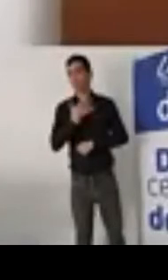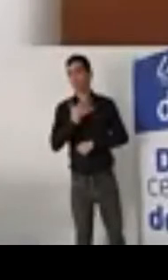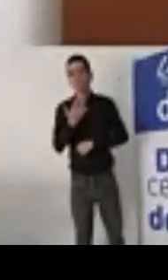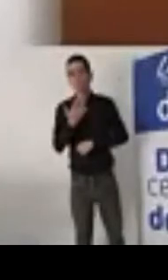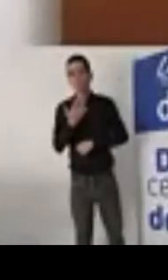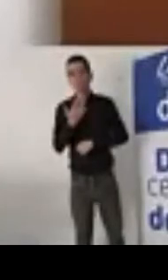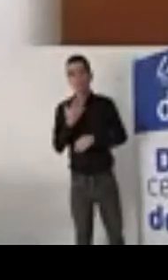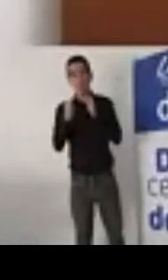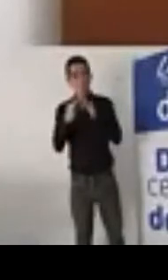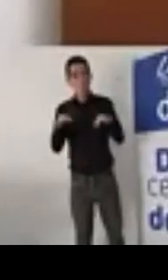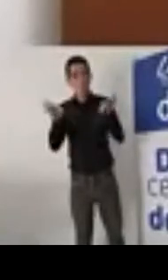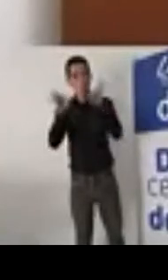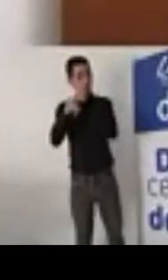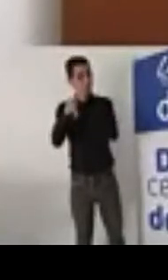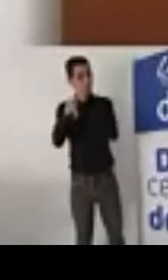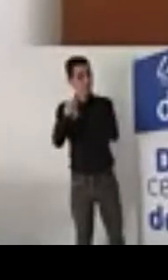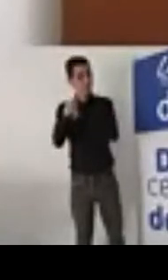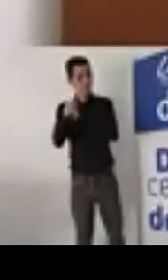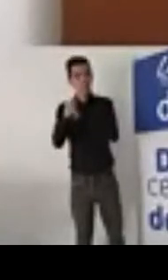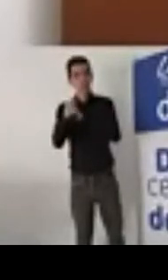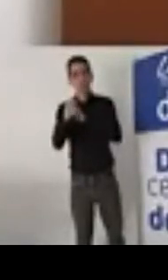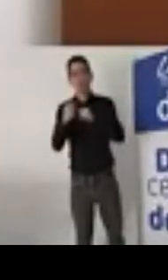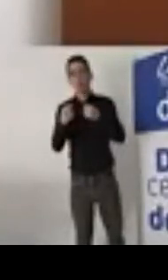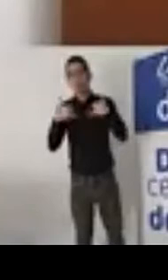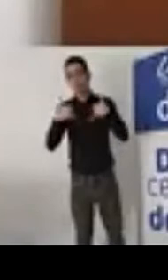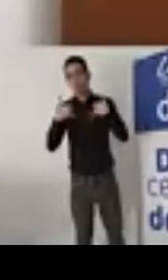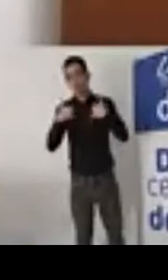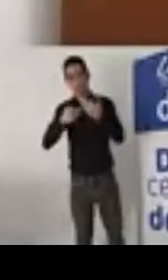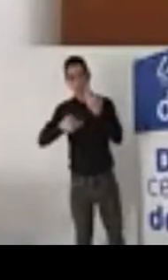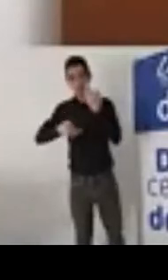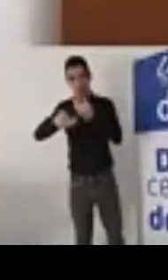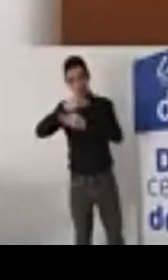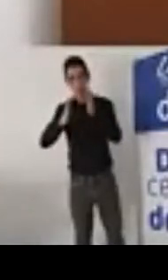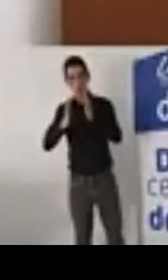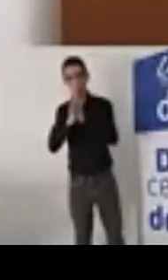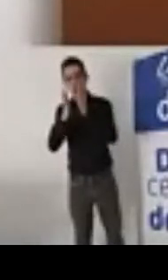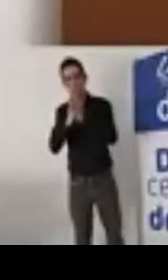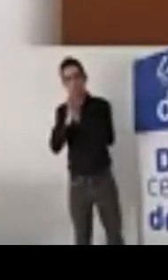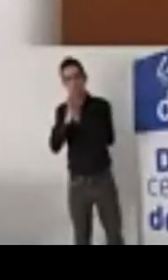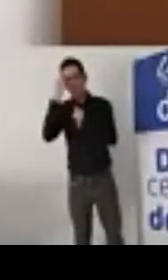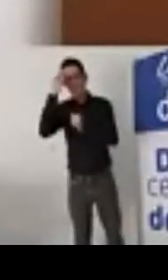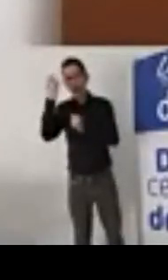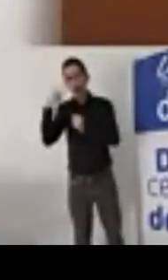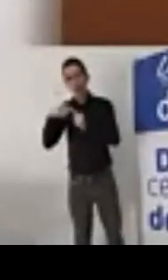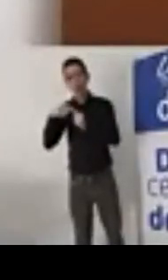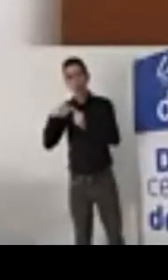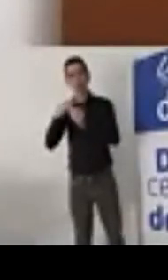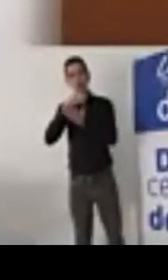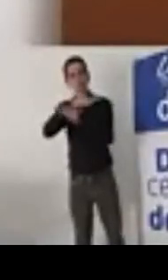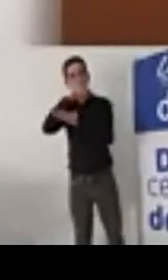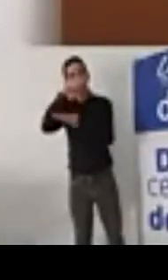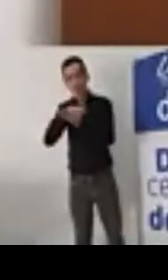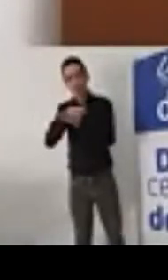la participación de las y los jóvenes en esa creación de las políticas públicas, ¿no? Entonces para UNESCO es muy,